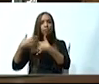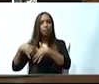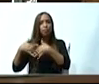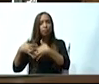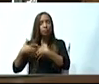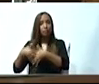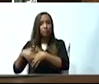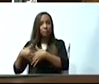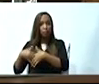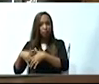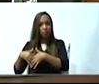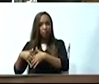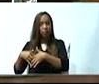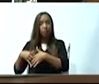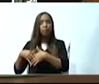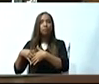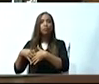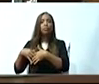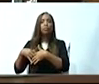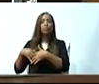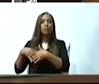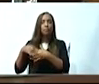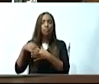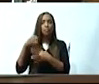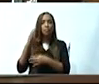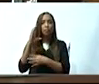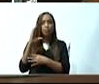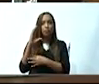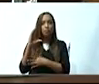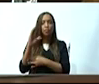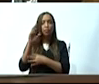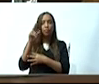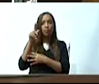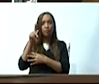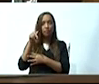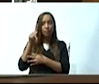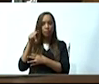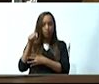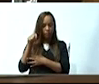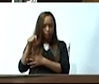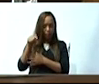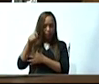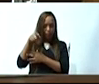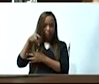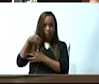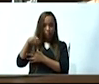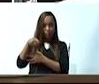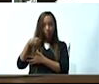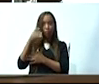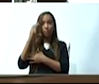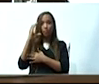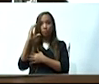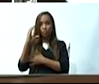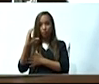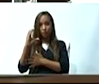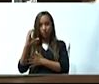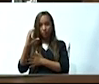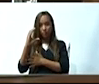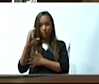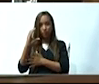CTPC, suscrito el 21 de octubre del año 2021 entre el Estado Dominicano y la